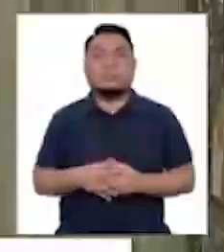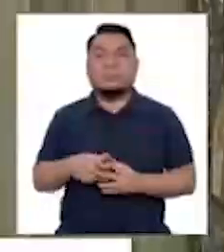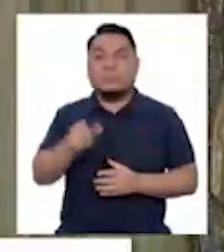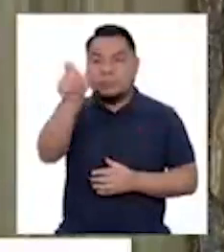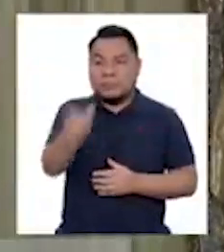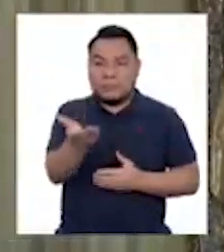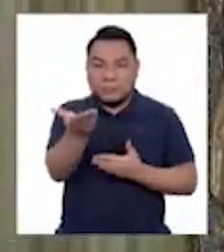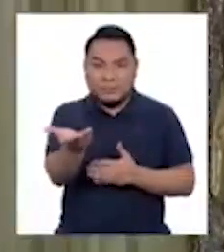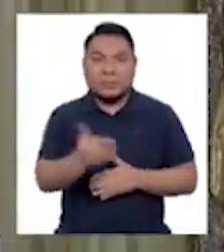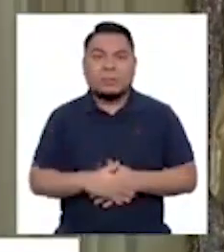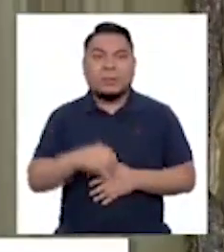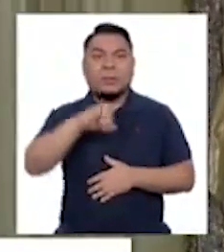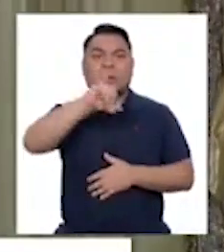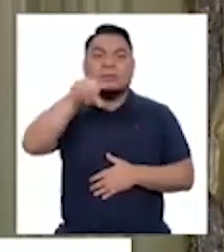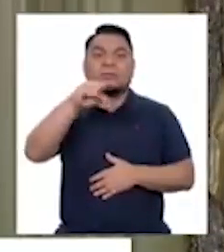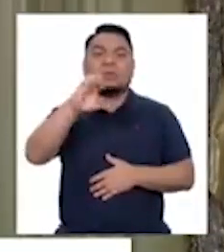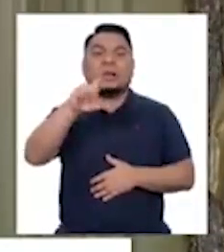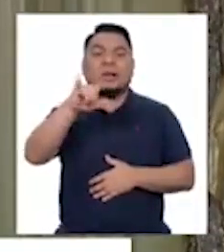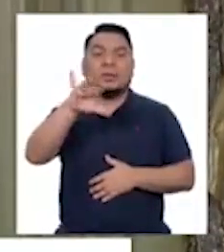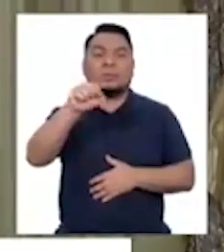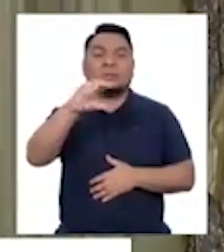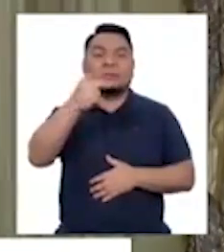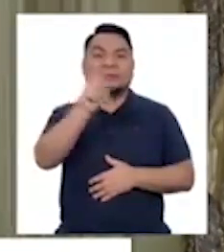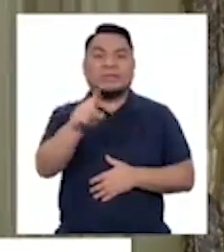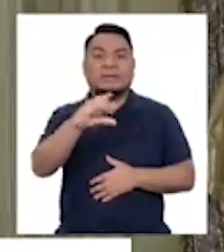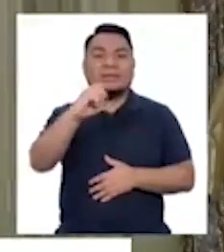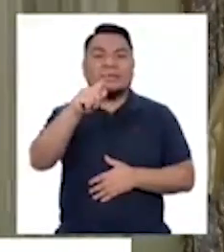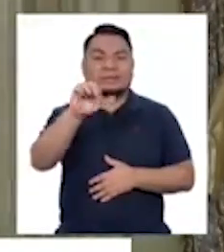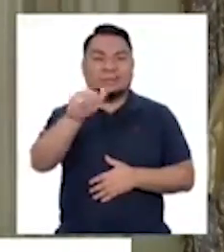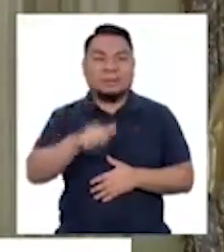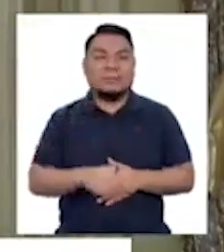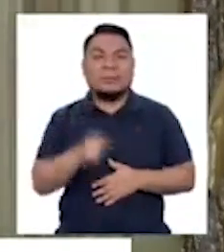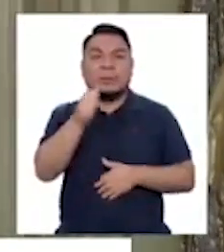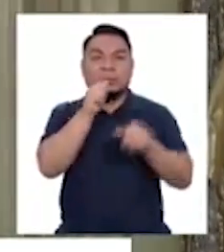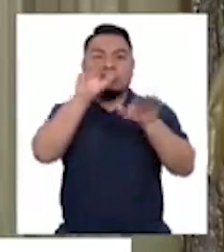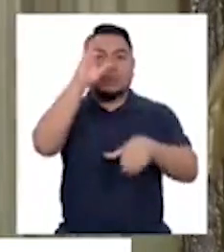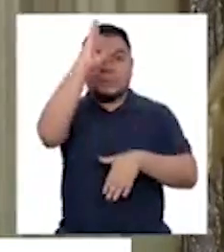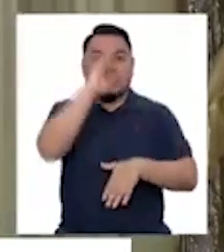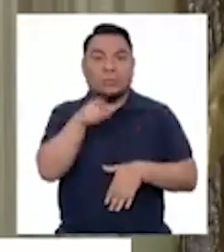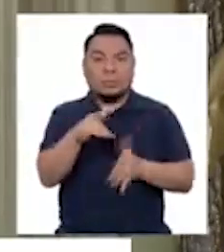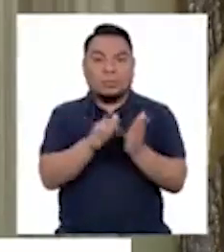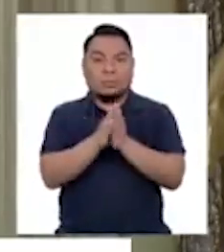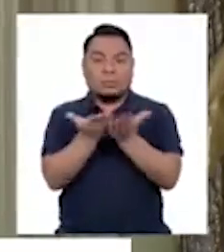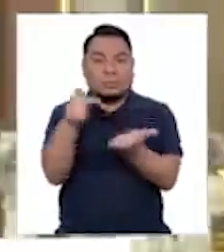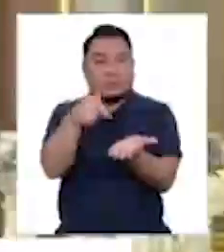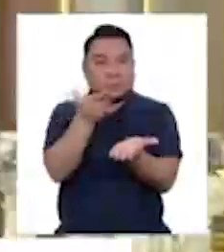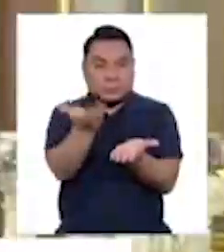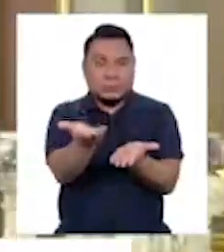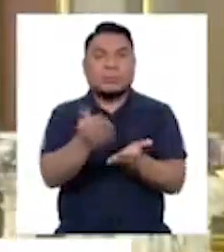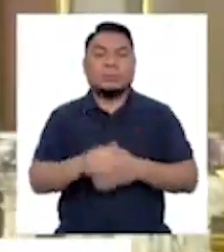Ciudadano Jorge Luis Chávez Cresta, juráis por Dios y estos santos